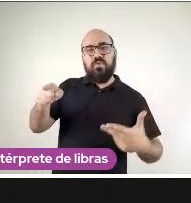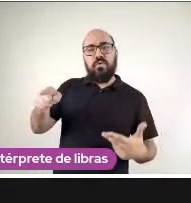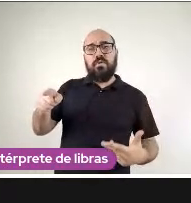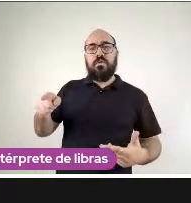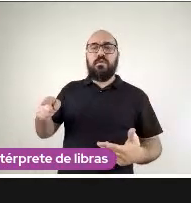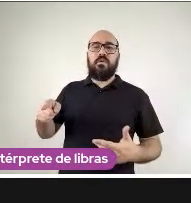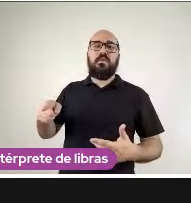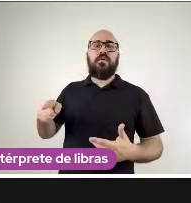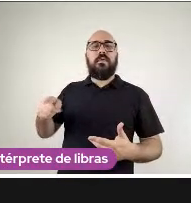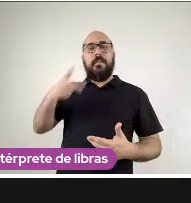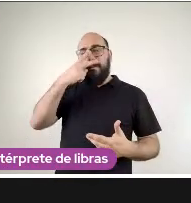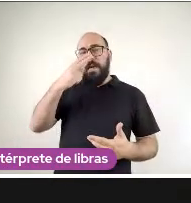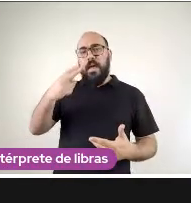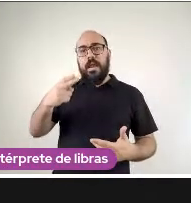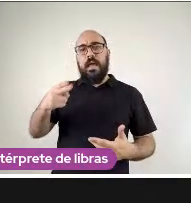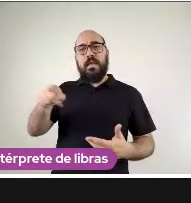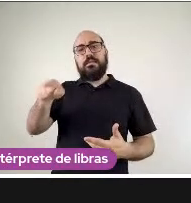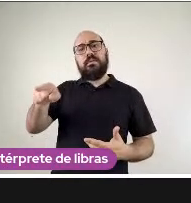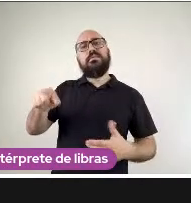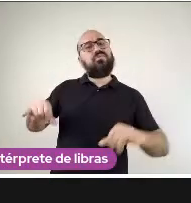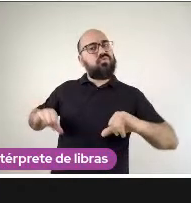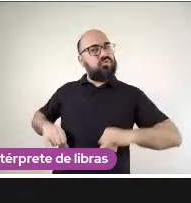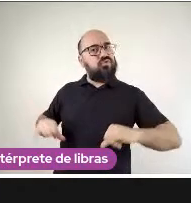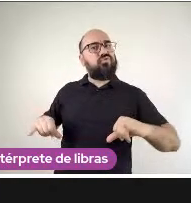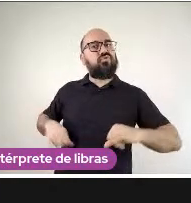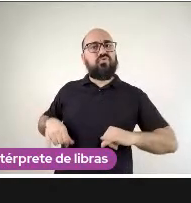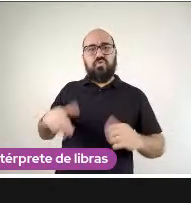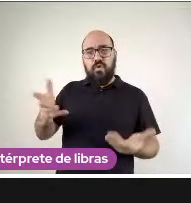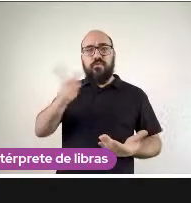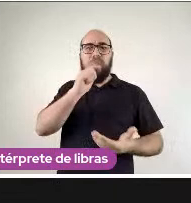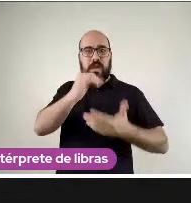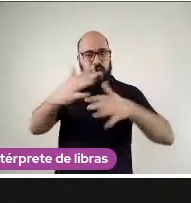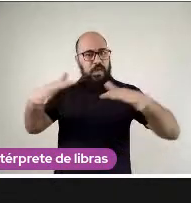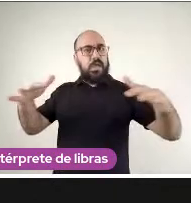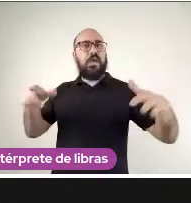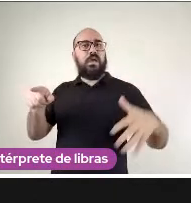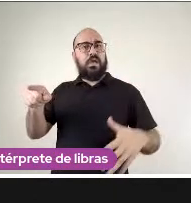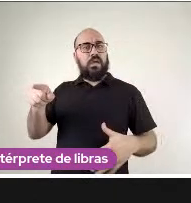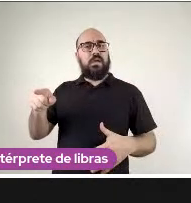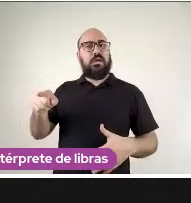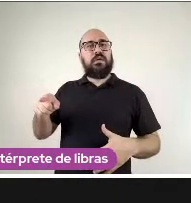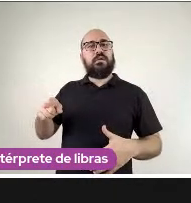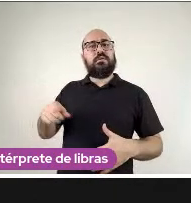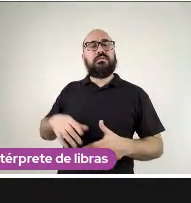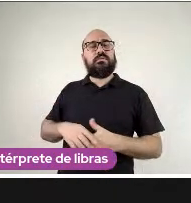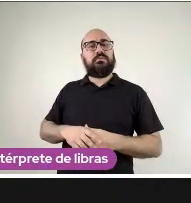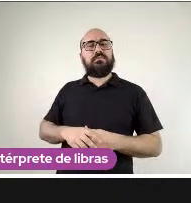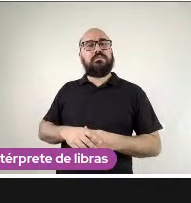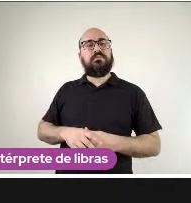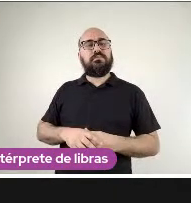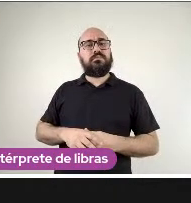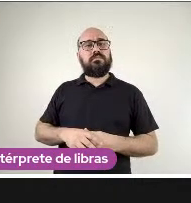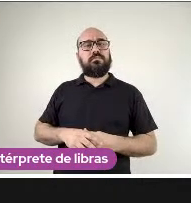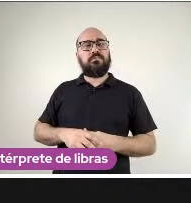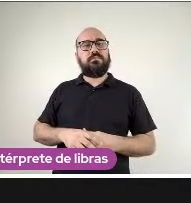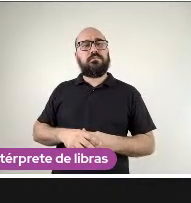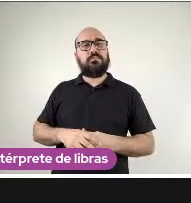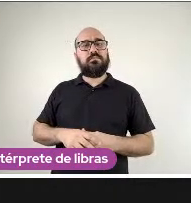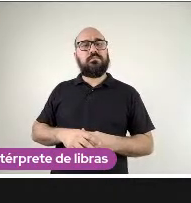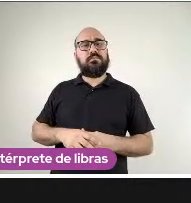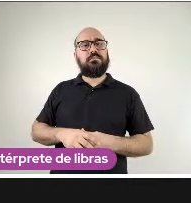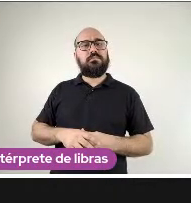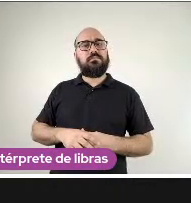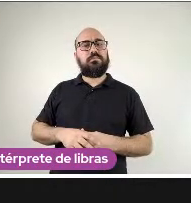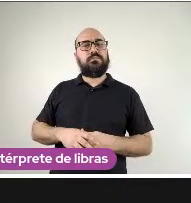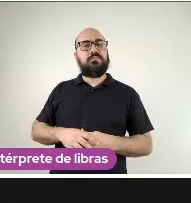igual que en la tierra. Cuando hay un incendio en la tierra nos damos cuenta rápido, cuando hay un blanqueamiento de los corales, por ejemplo, o una regresión